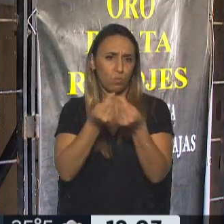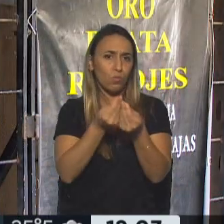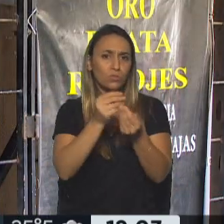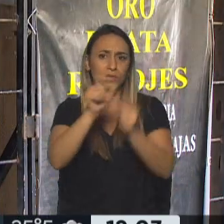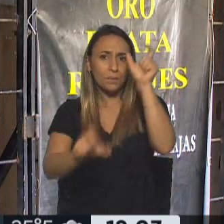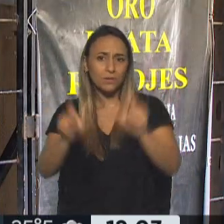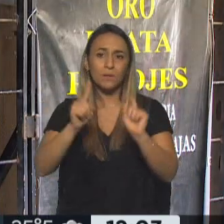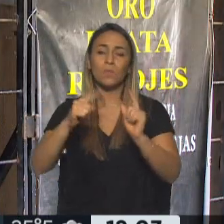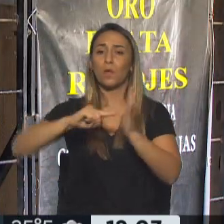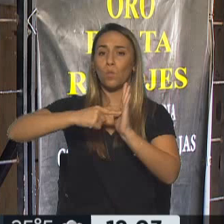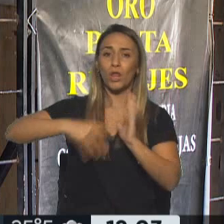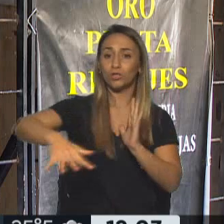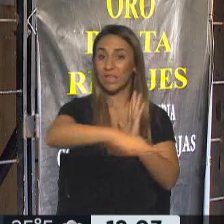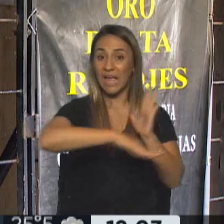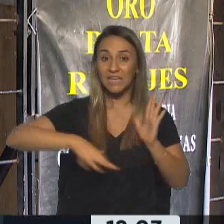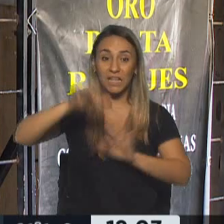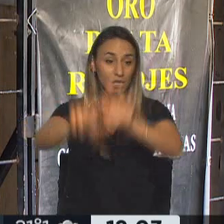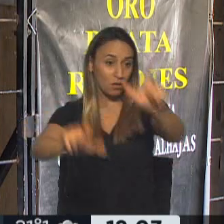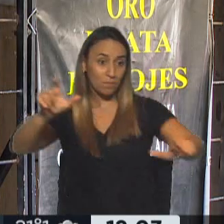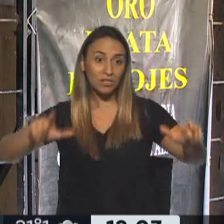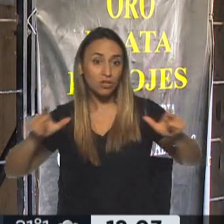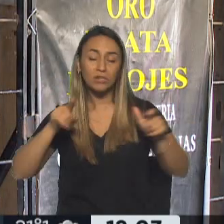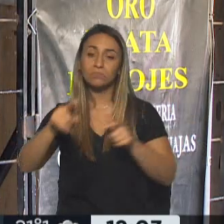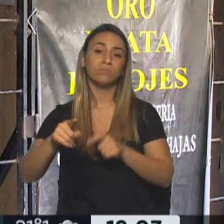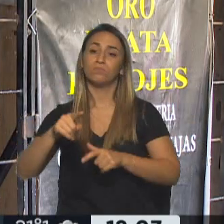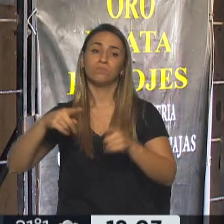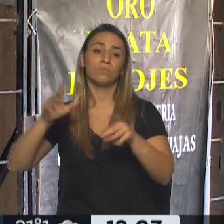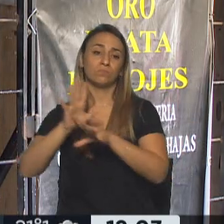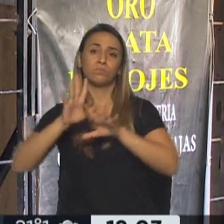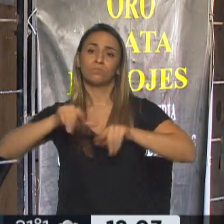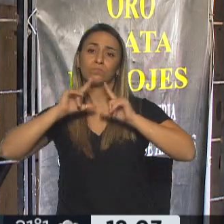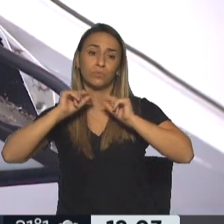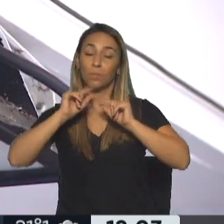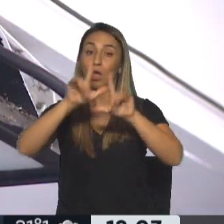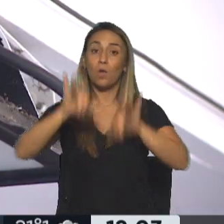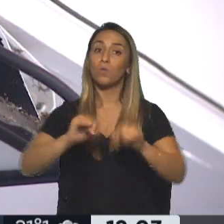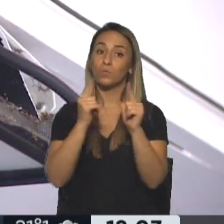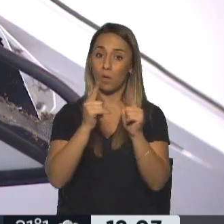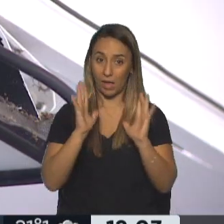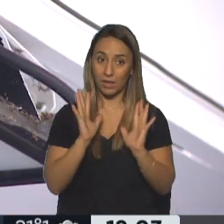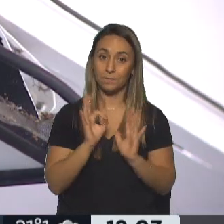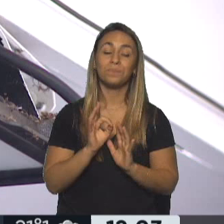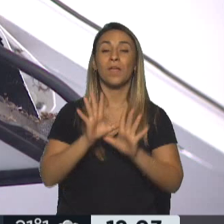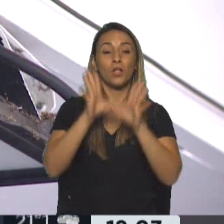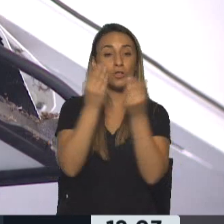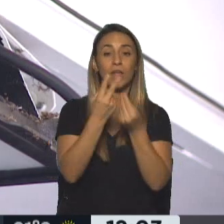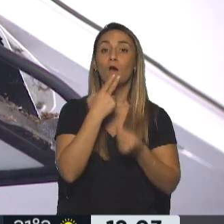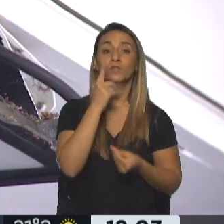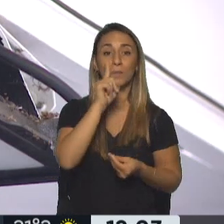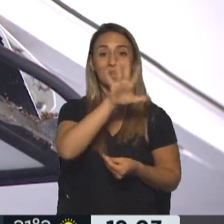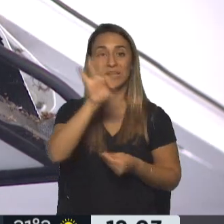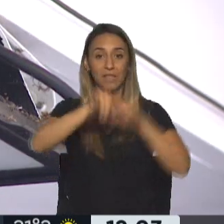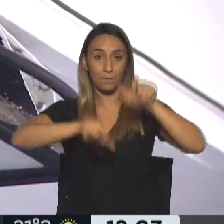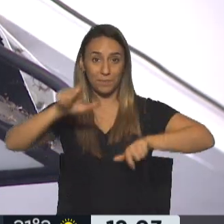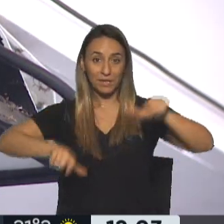de la ciudad de Buenos Aires, pero también de localidades del conurbano bonaerense. Muchos casos de estos 11.500 usuarios sin